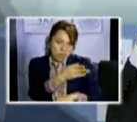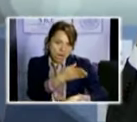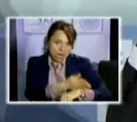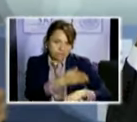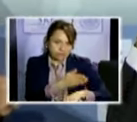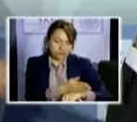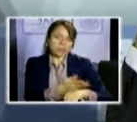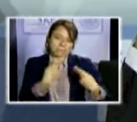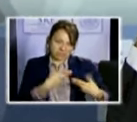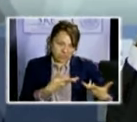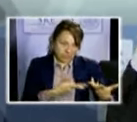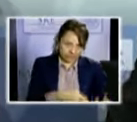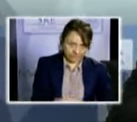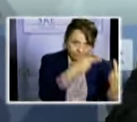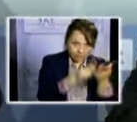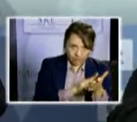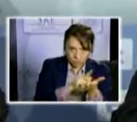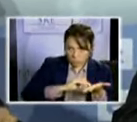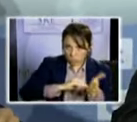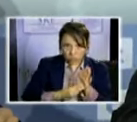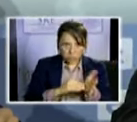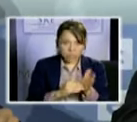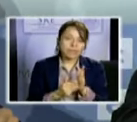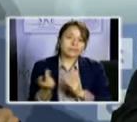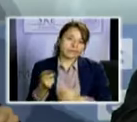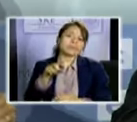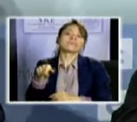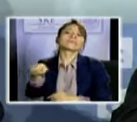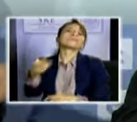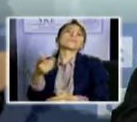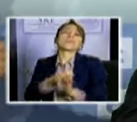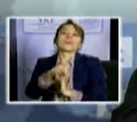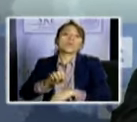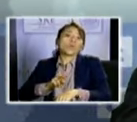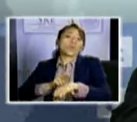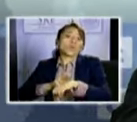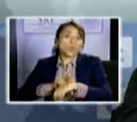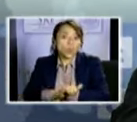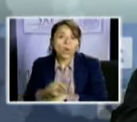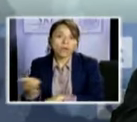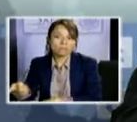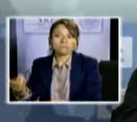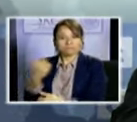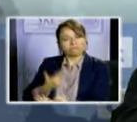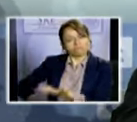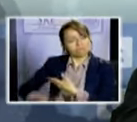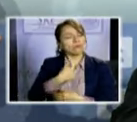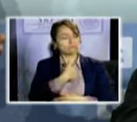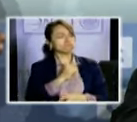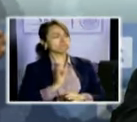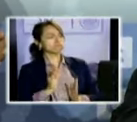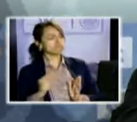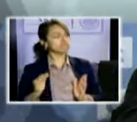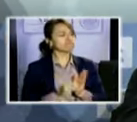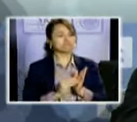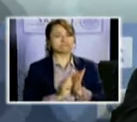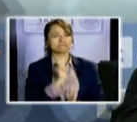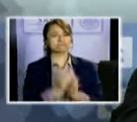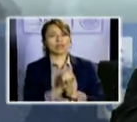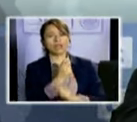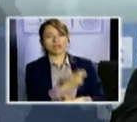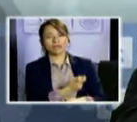utilizar el caso de Uruguay, donde va a platicar de su experiencia de legalización, y la gran mayoría se va a centrar sobre la